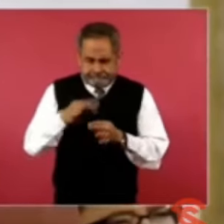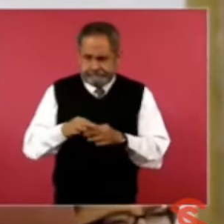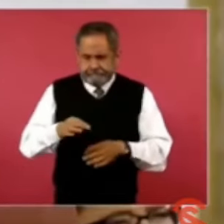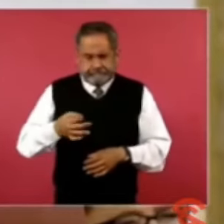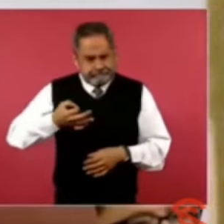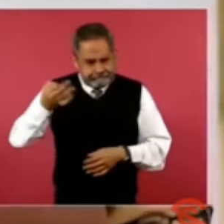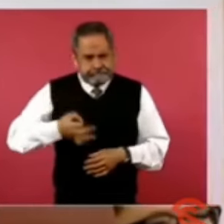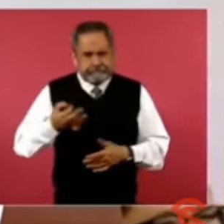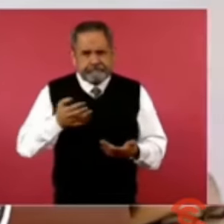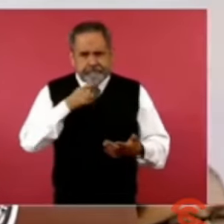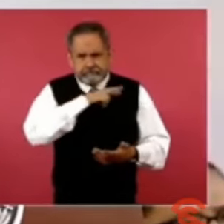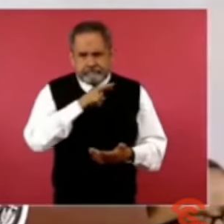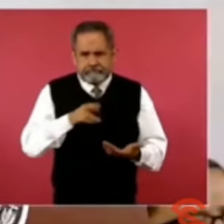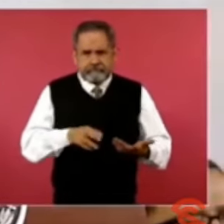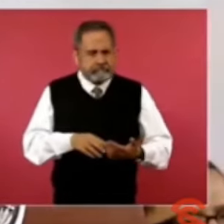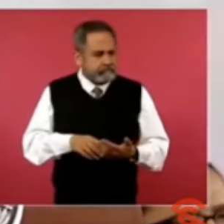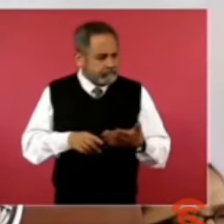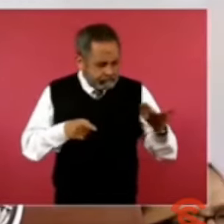rápida